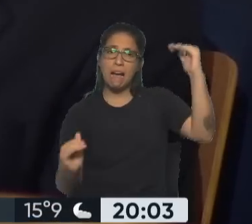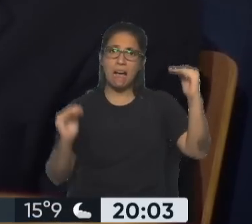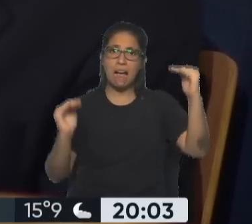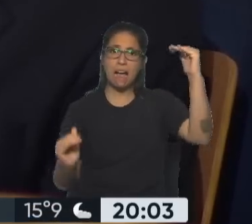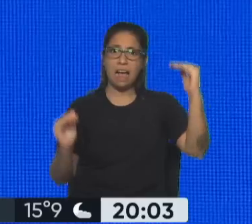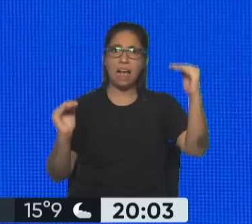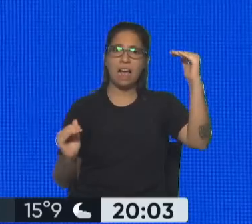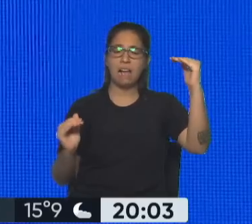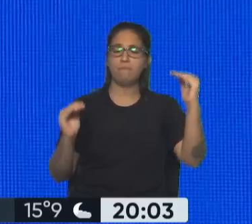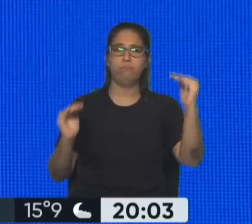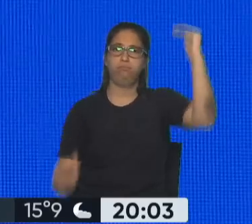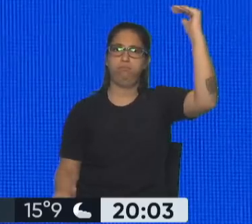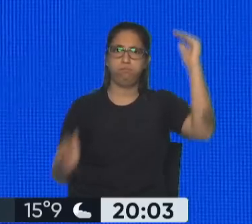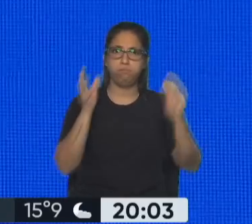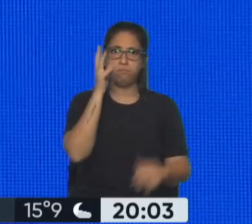se exacerba.